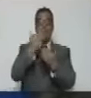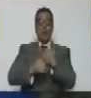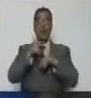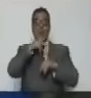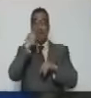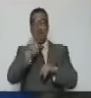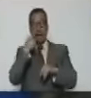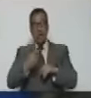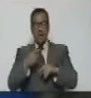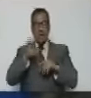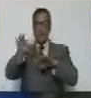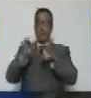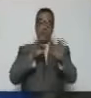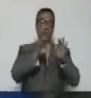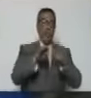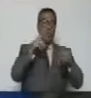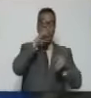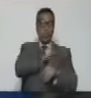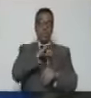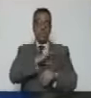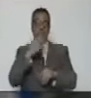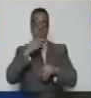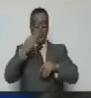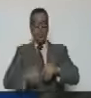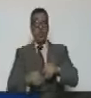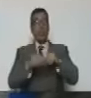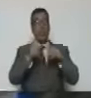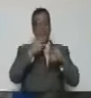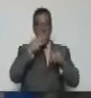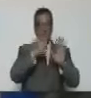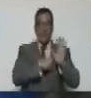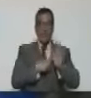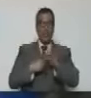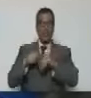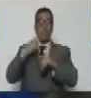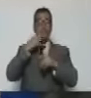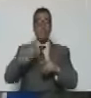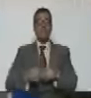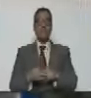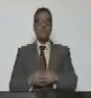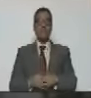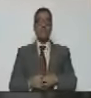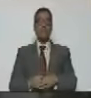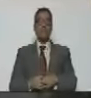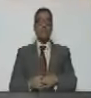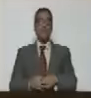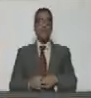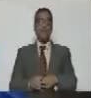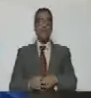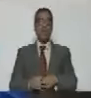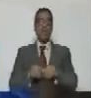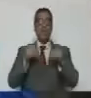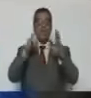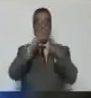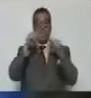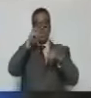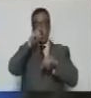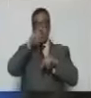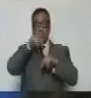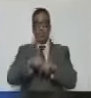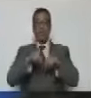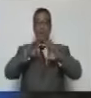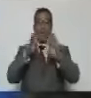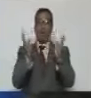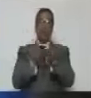políticas, alternativas de una sociedad realmente sustentable, de una sociedad realmente sostenible. Cada año el